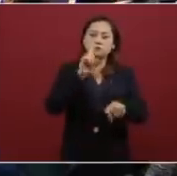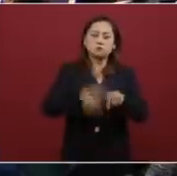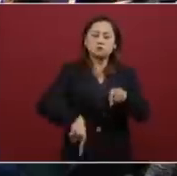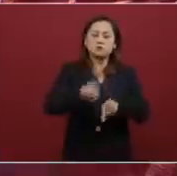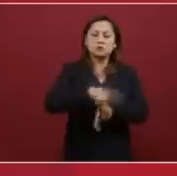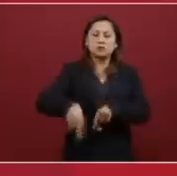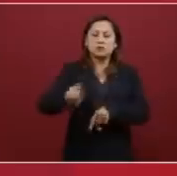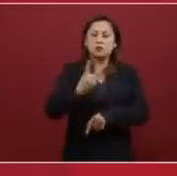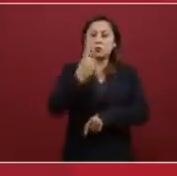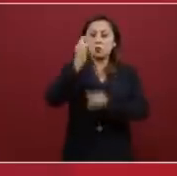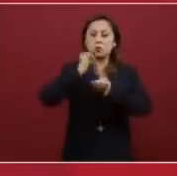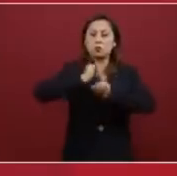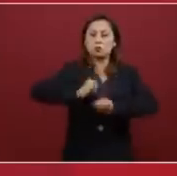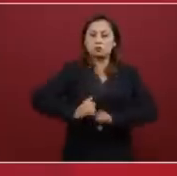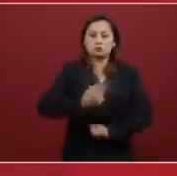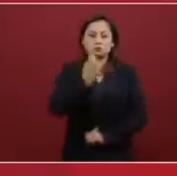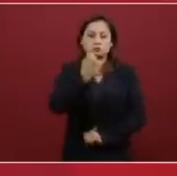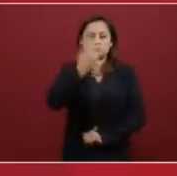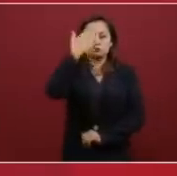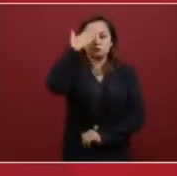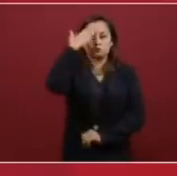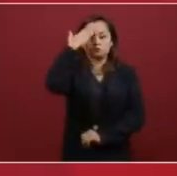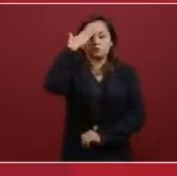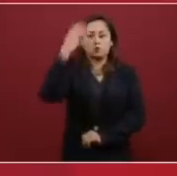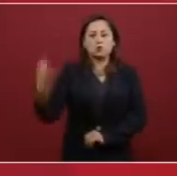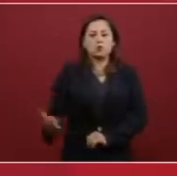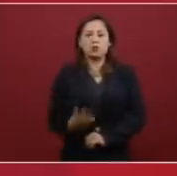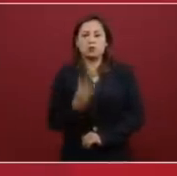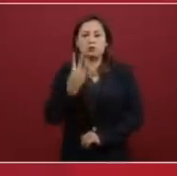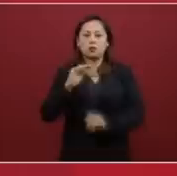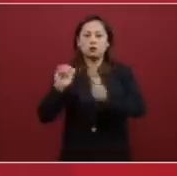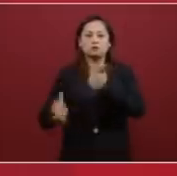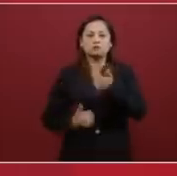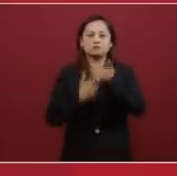coordinador y cuatro subcoordinadores,